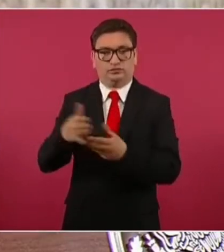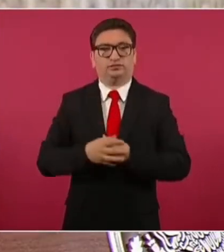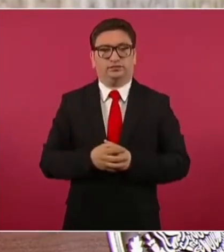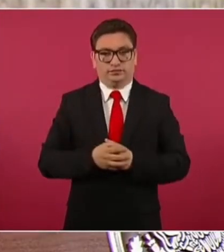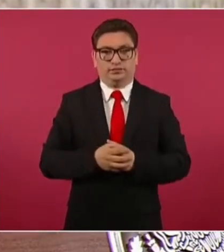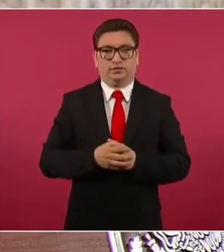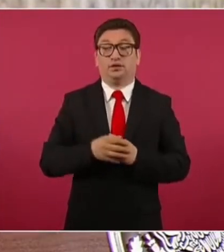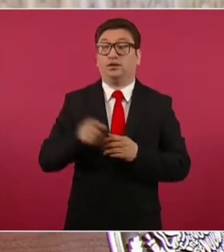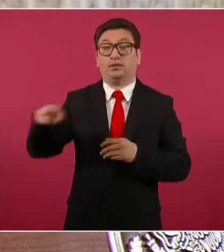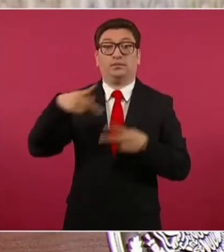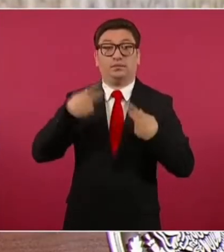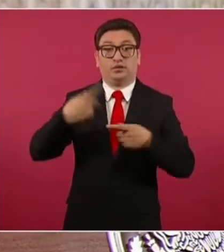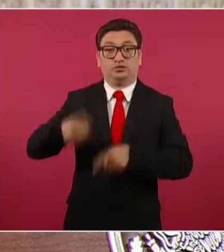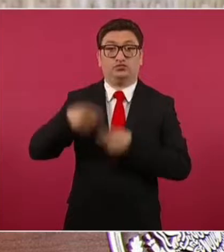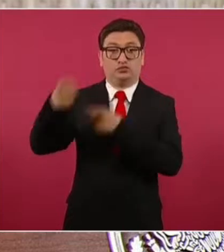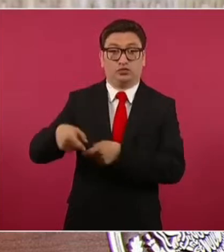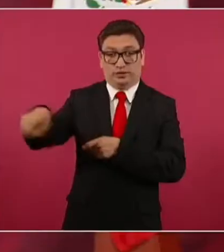el apoyo a pescadores,